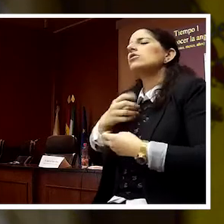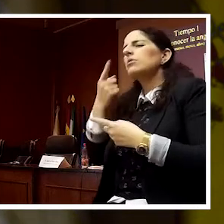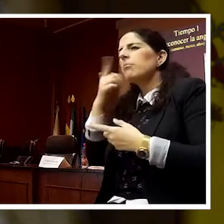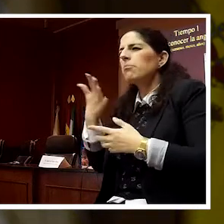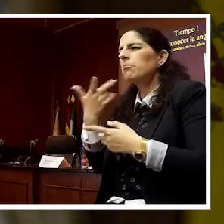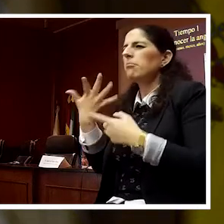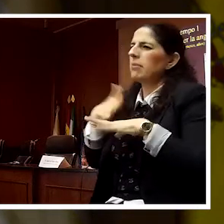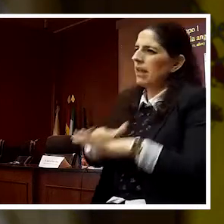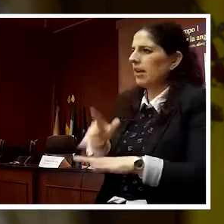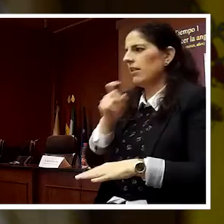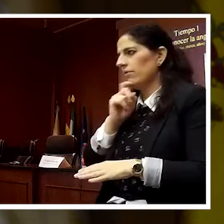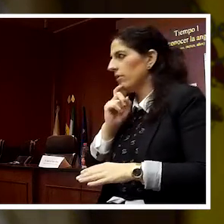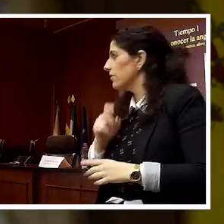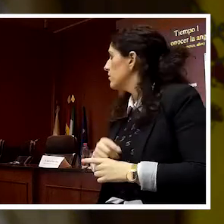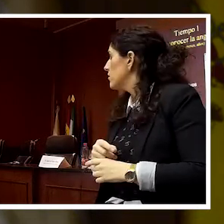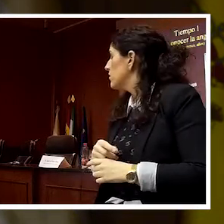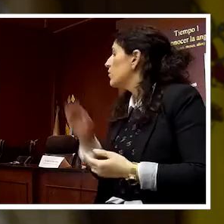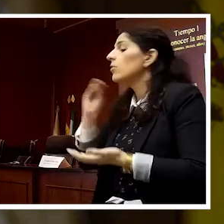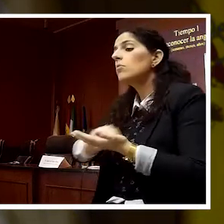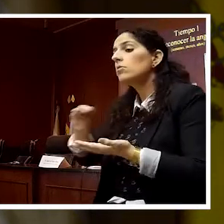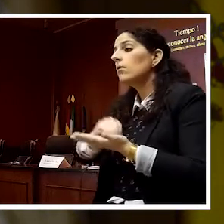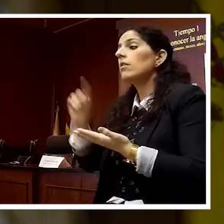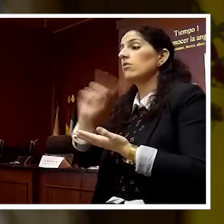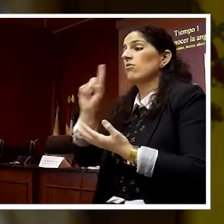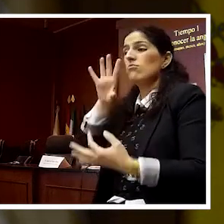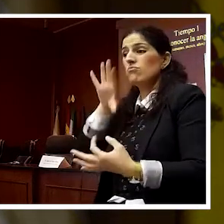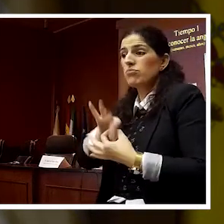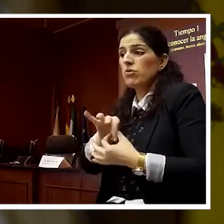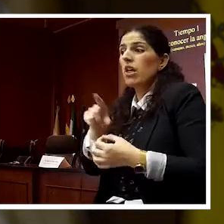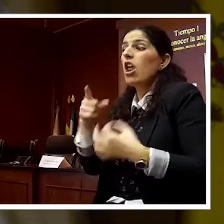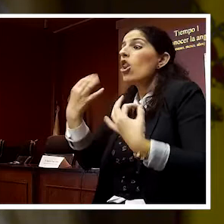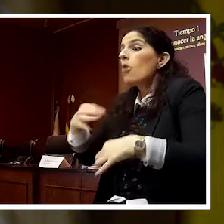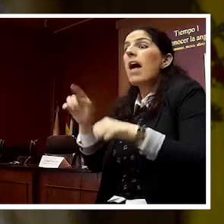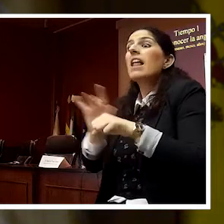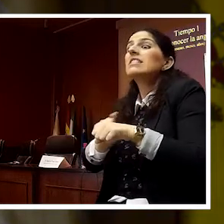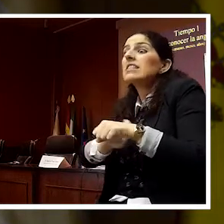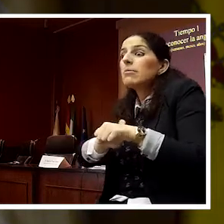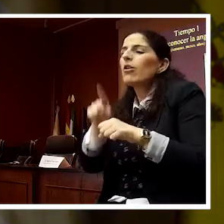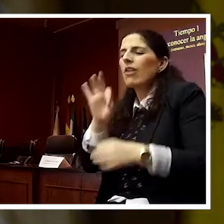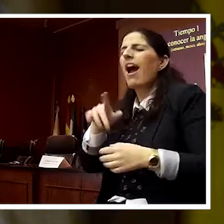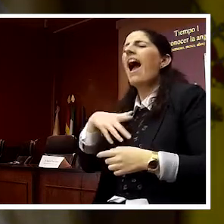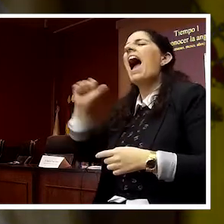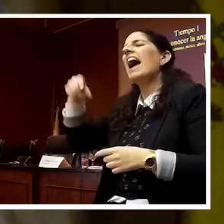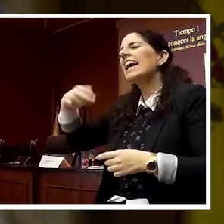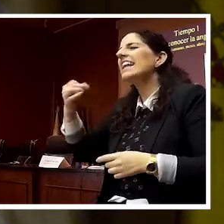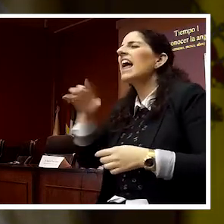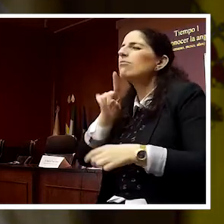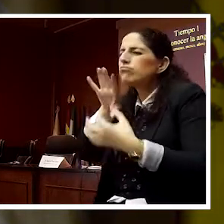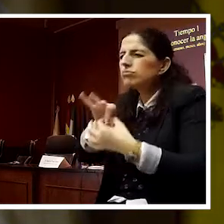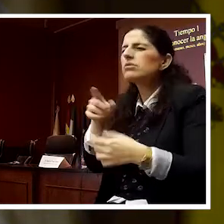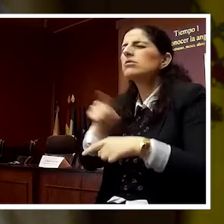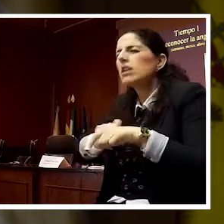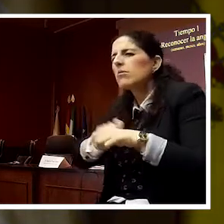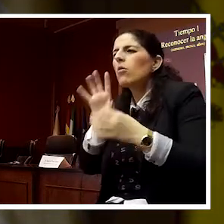decir que, aunque no se corresponden con los datos típicos de una angina de pecho, pues puede